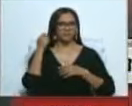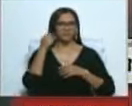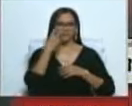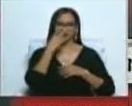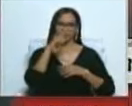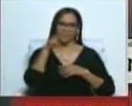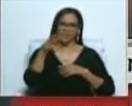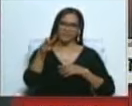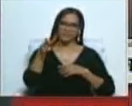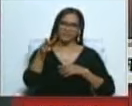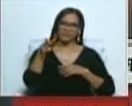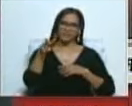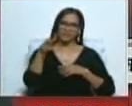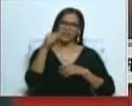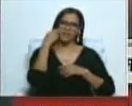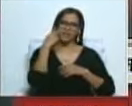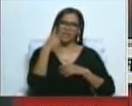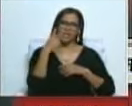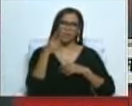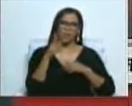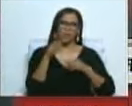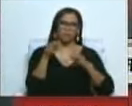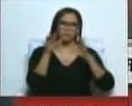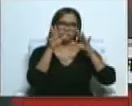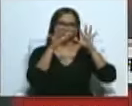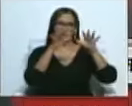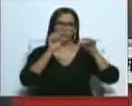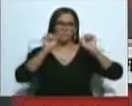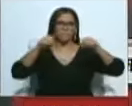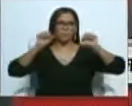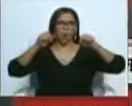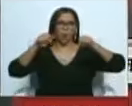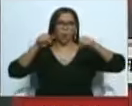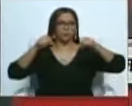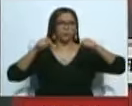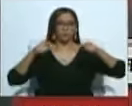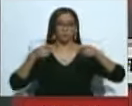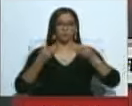así y vimos una maraña de motorizado, pero grande.